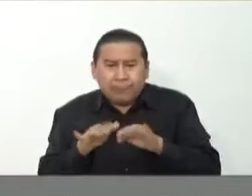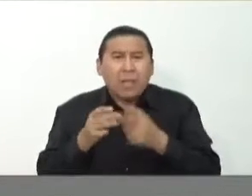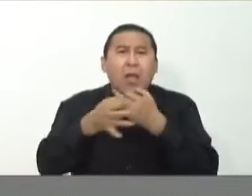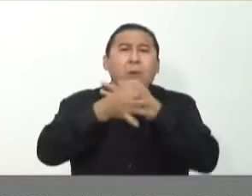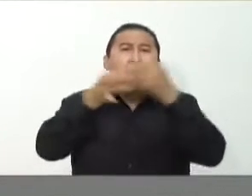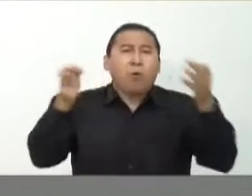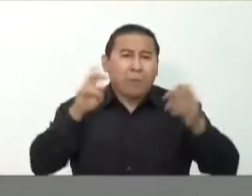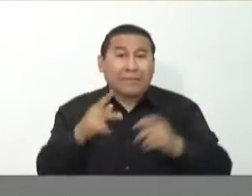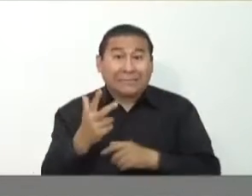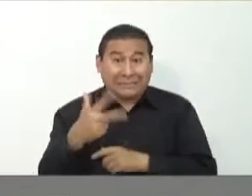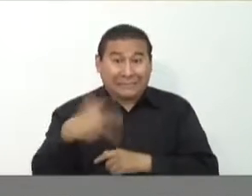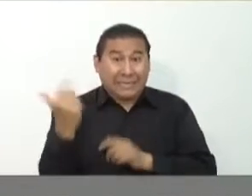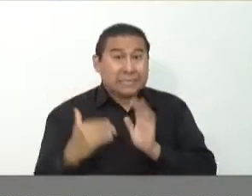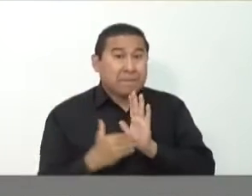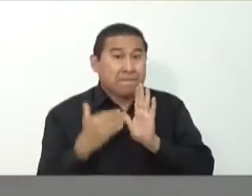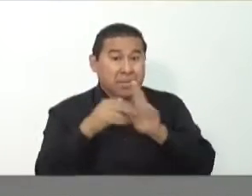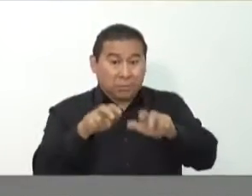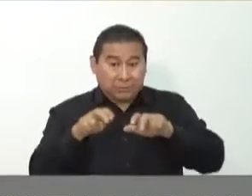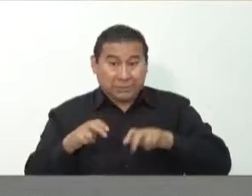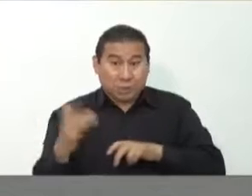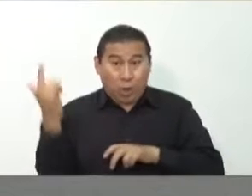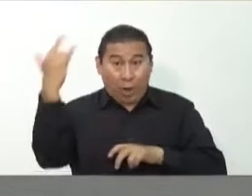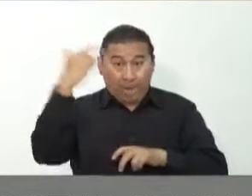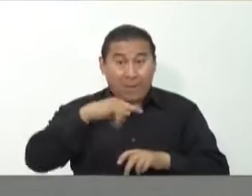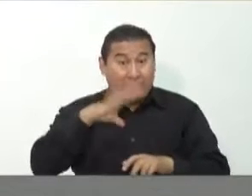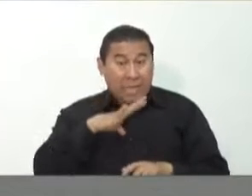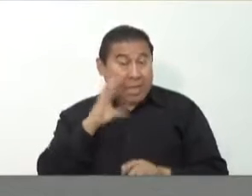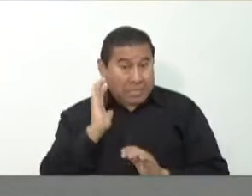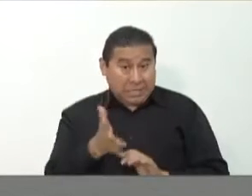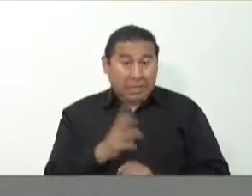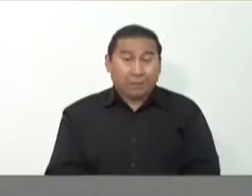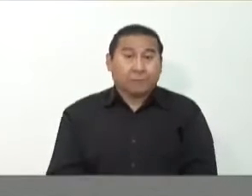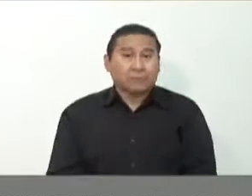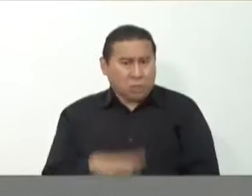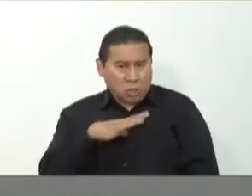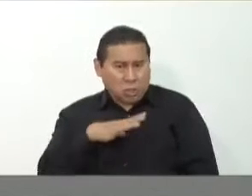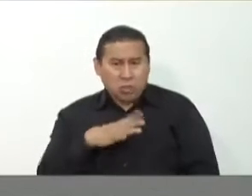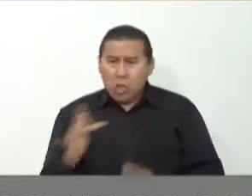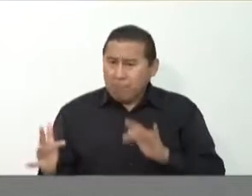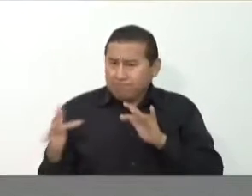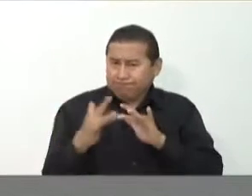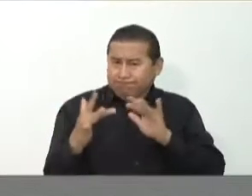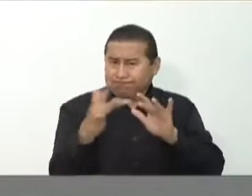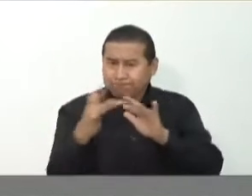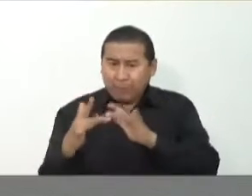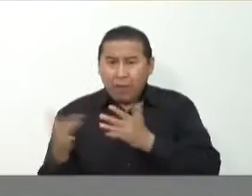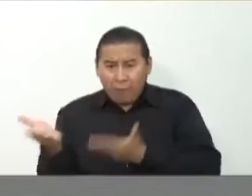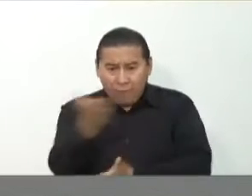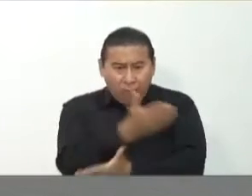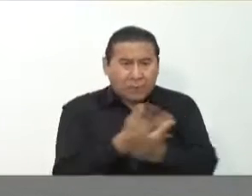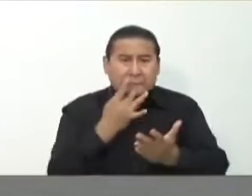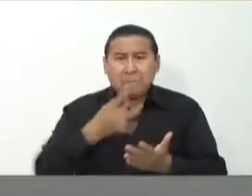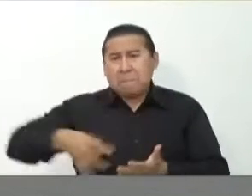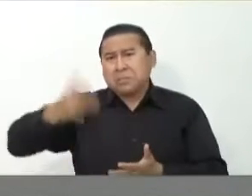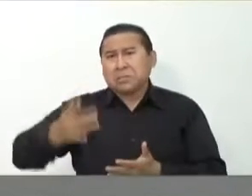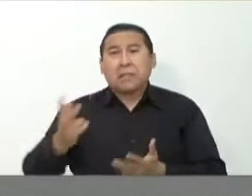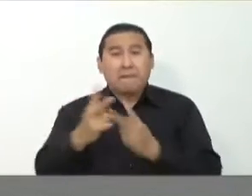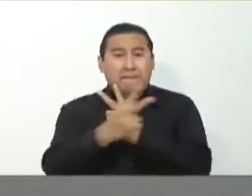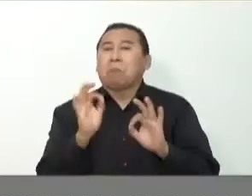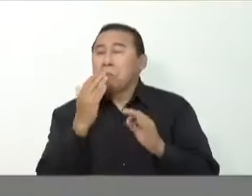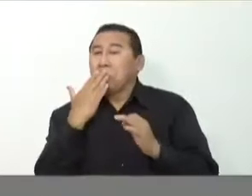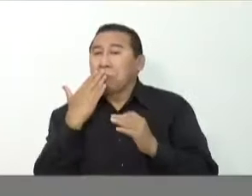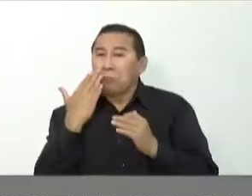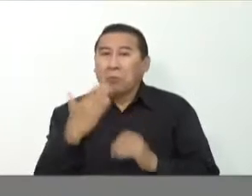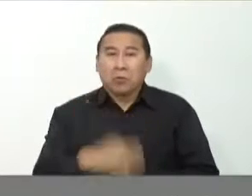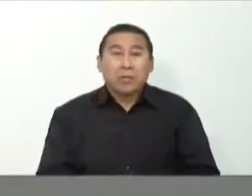213 millones de cientos de avión lo cual ahí están existe ya la conectividad y la facilidad para que la gente pueda venir de vacaciones al